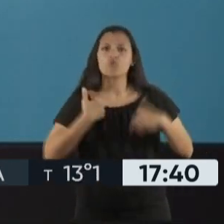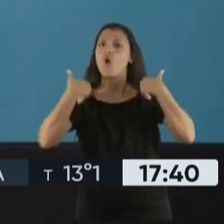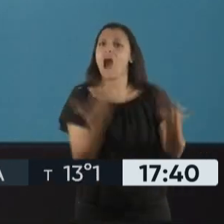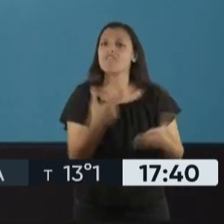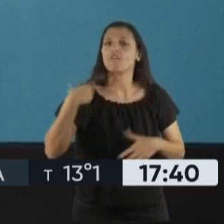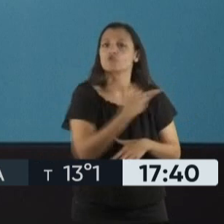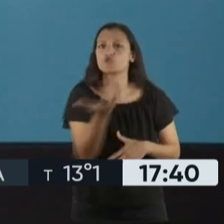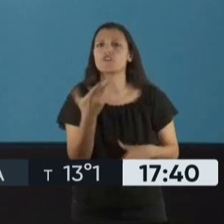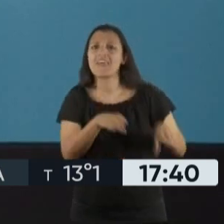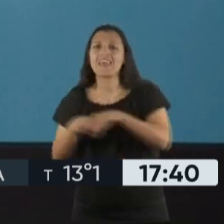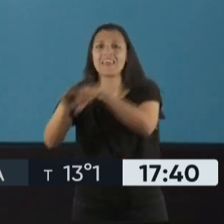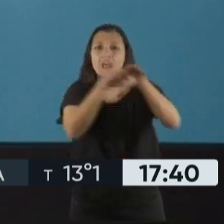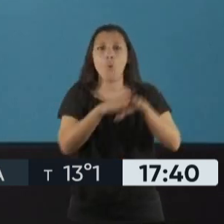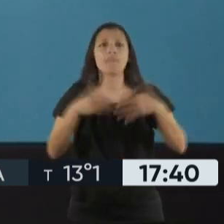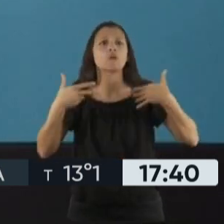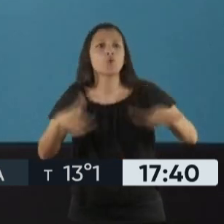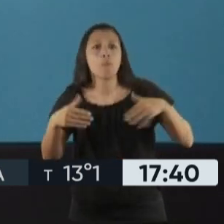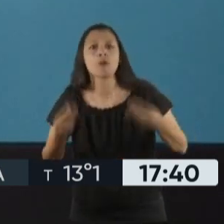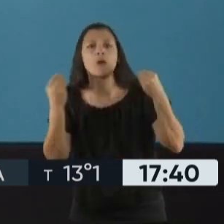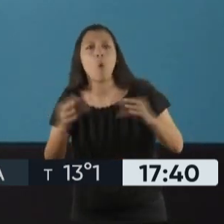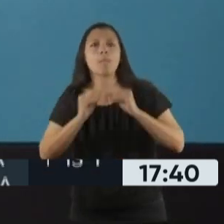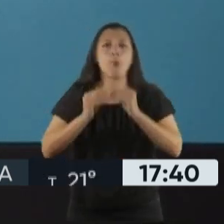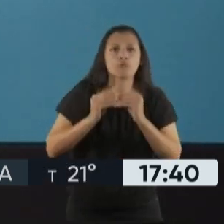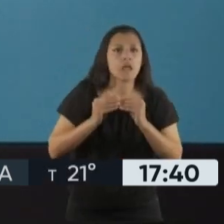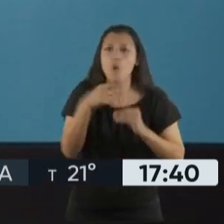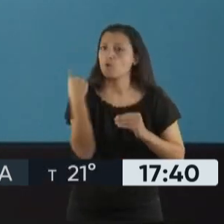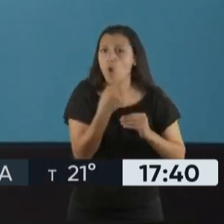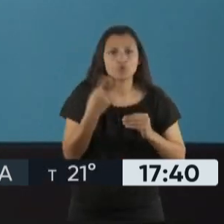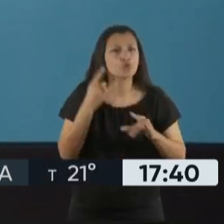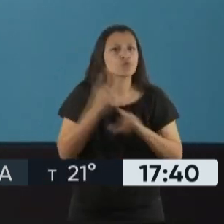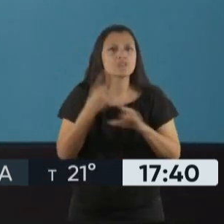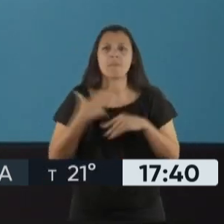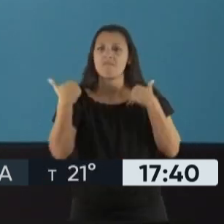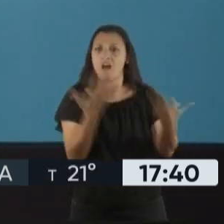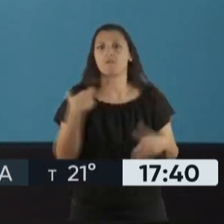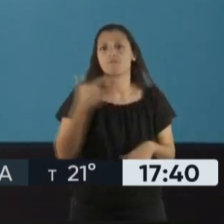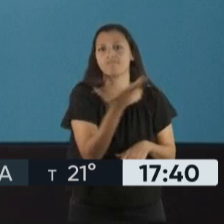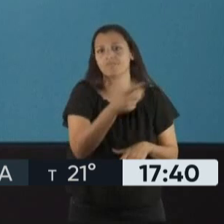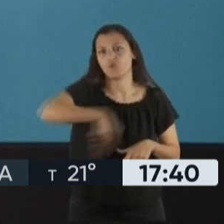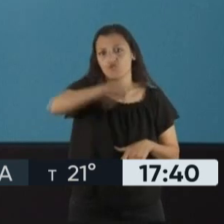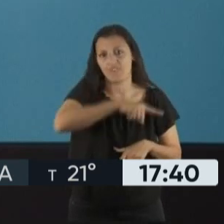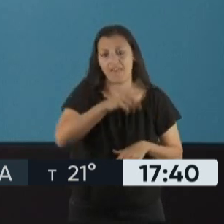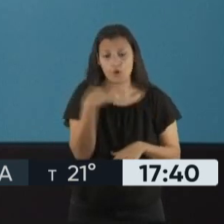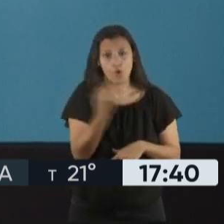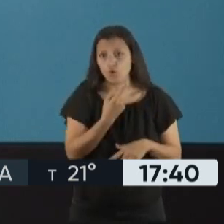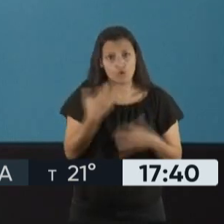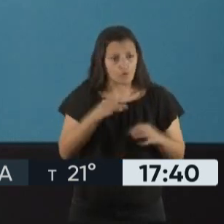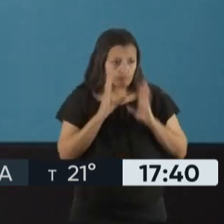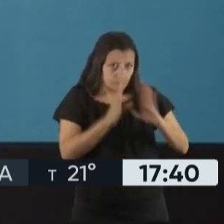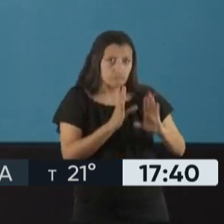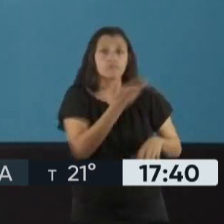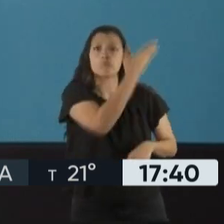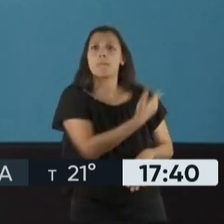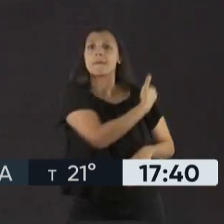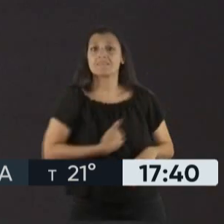desigualdad, sean cuales sean las circunstancias que imperen, es perverso y no nos representa. Y aquí, presidente, quiero decir